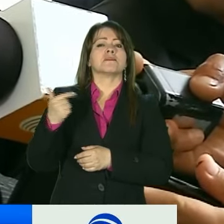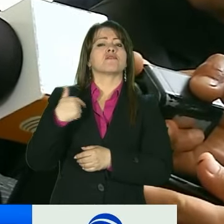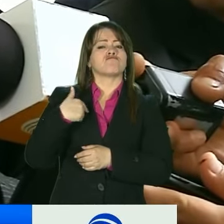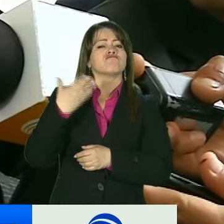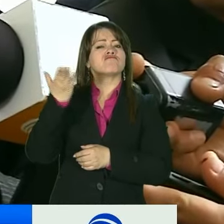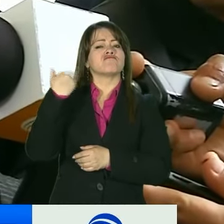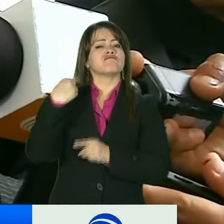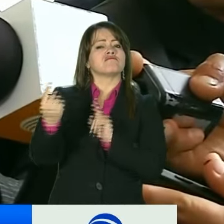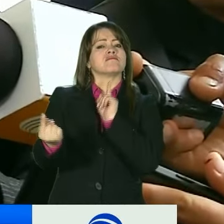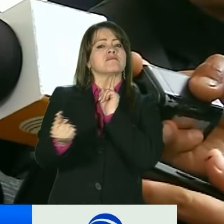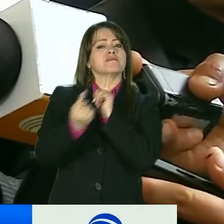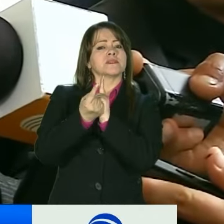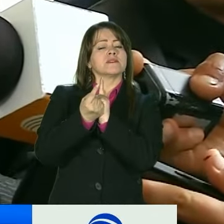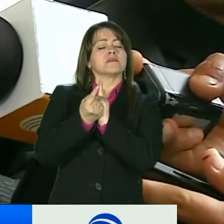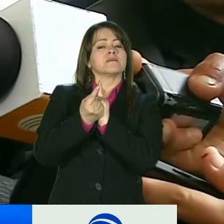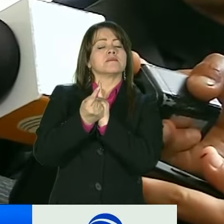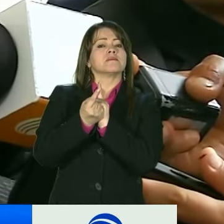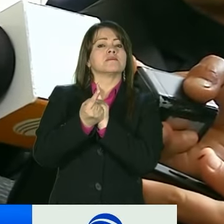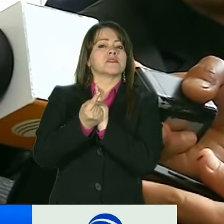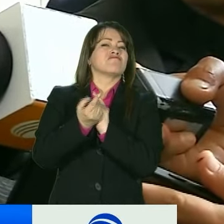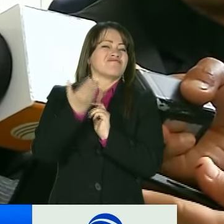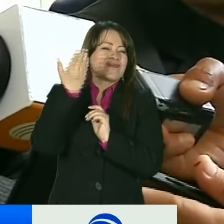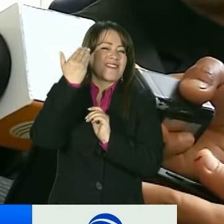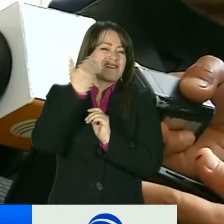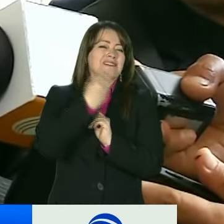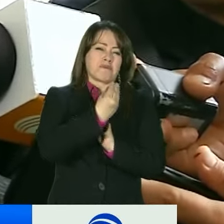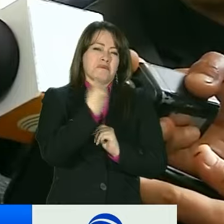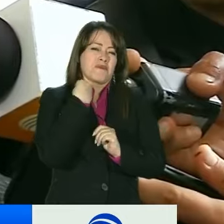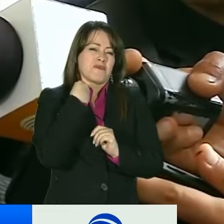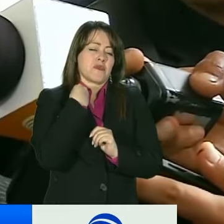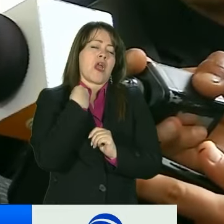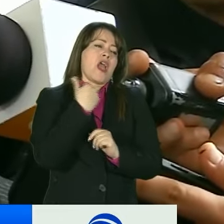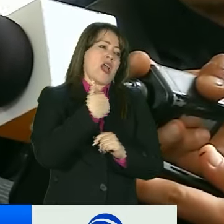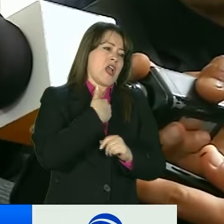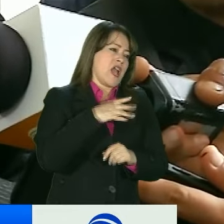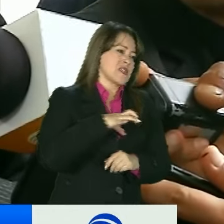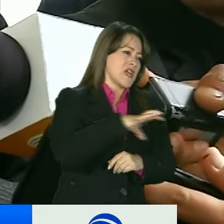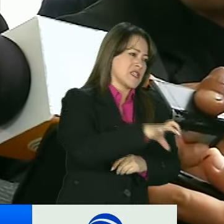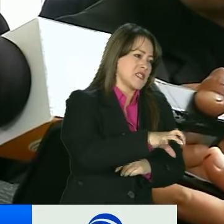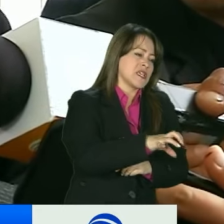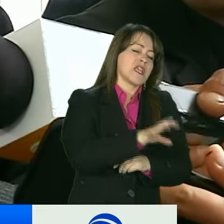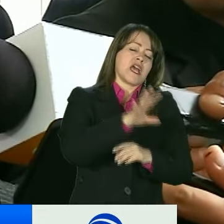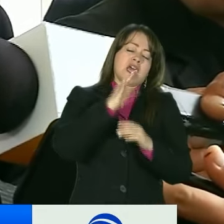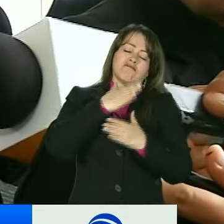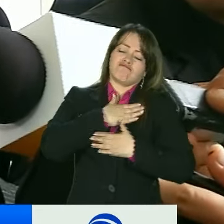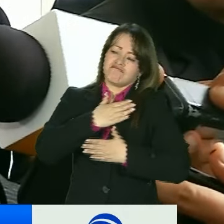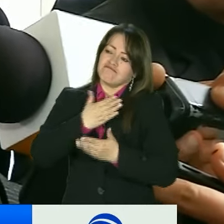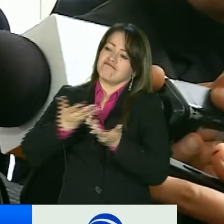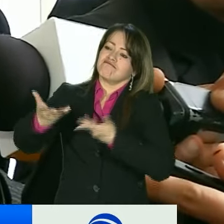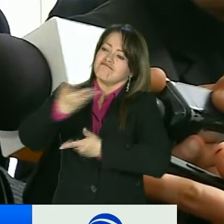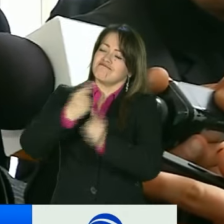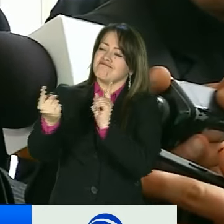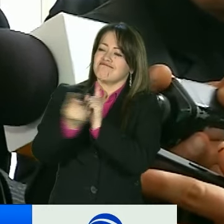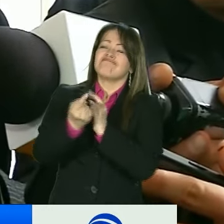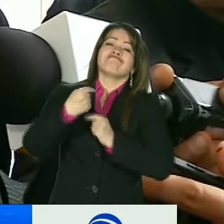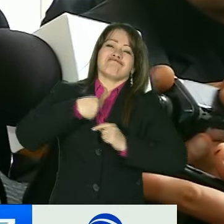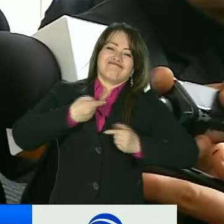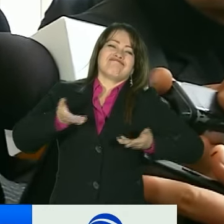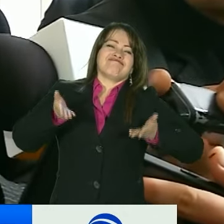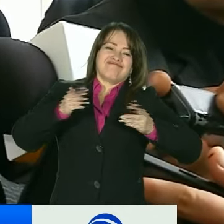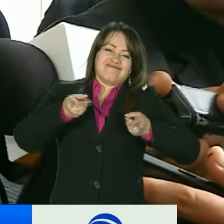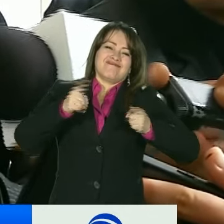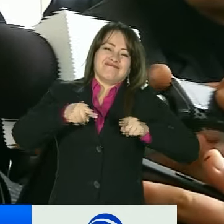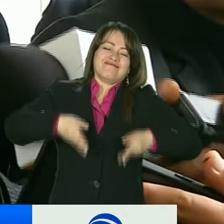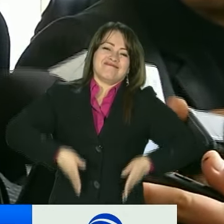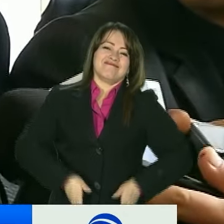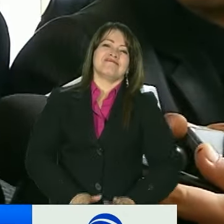con él después del diagnóstico del cáncer. Es además paisano del Gran Santander. Trabajé